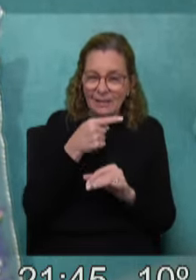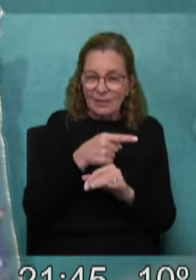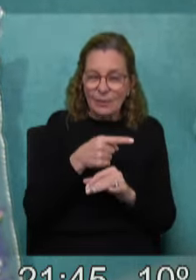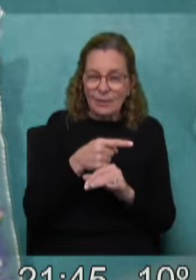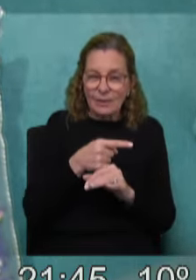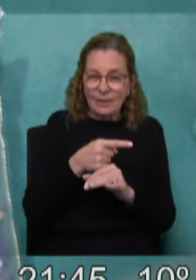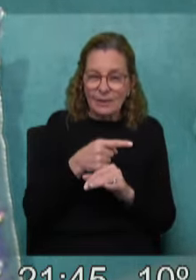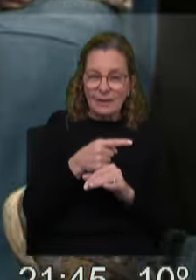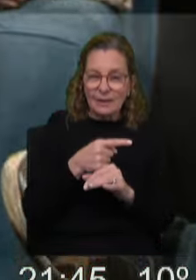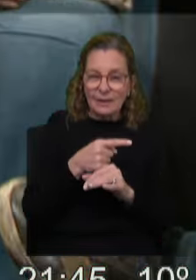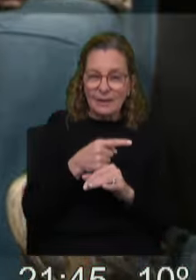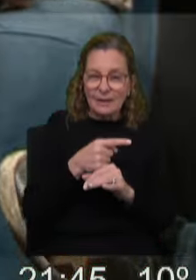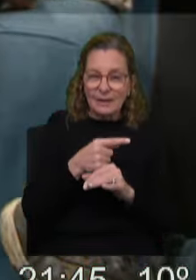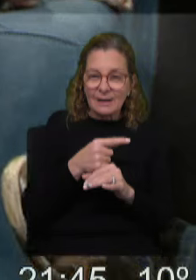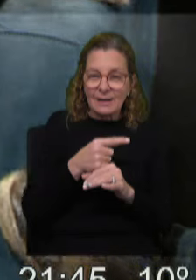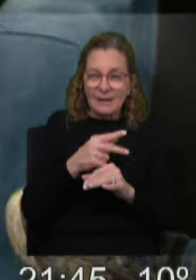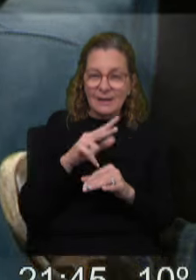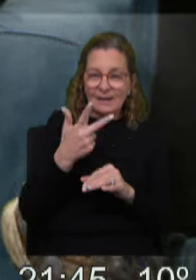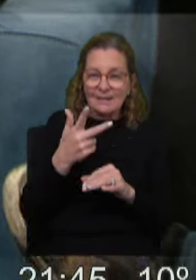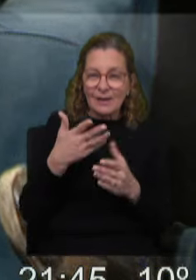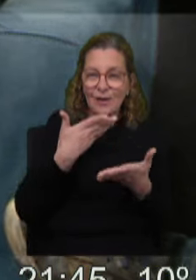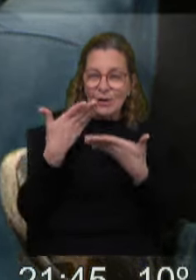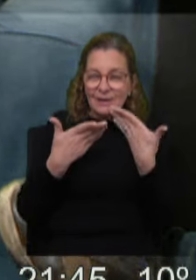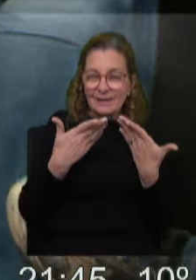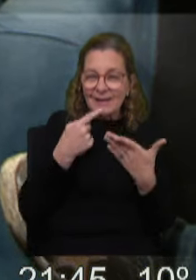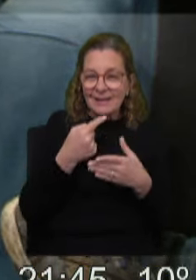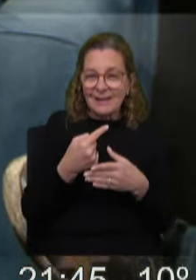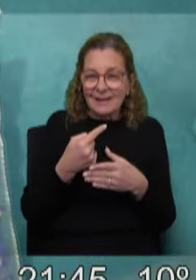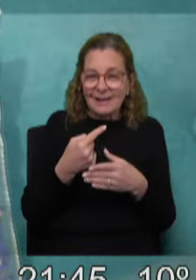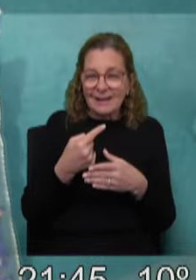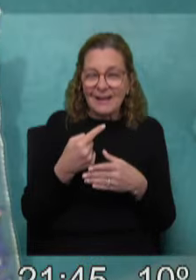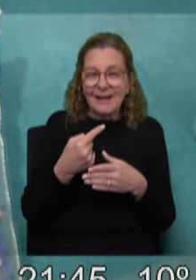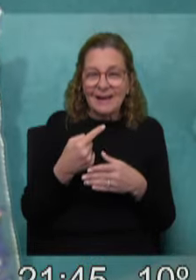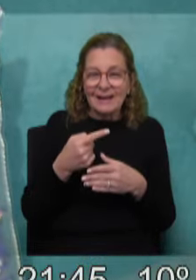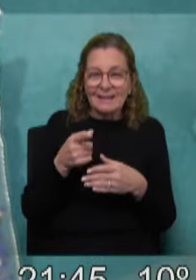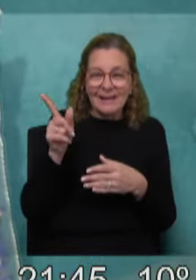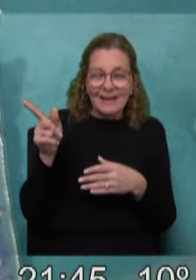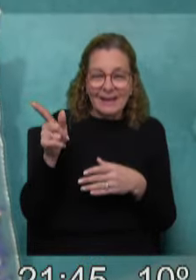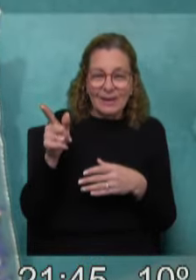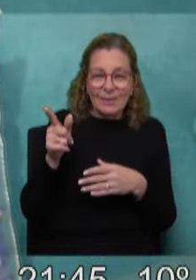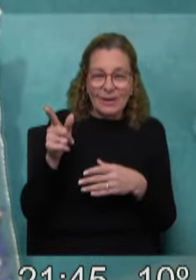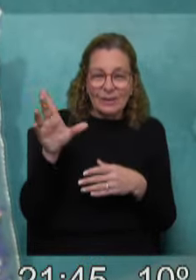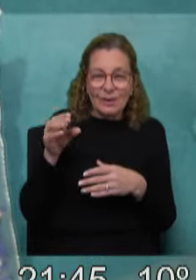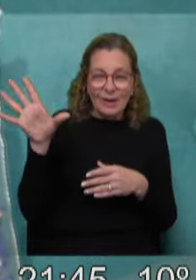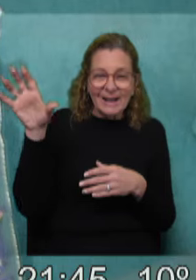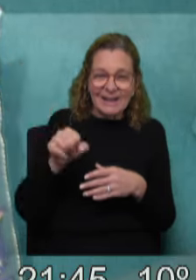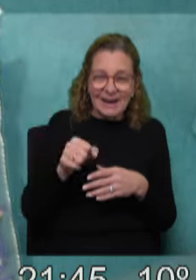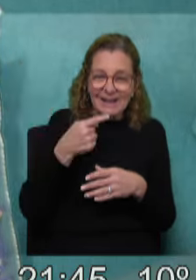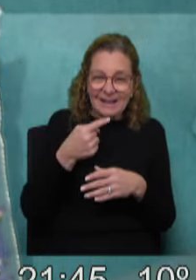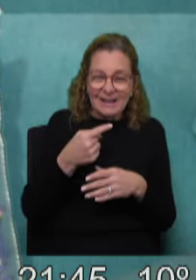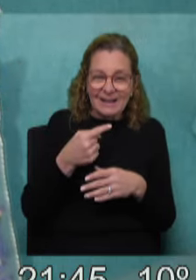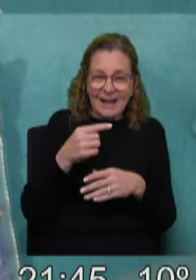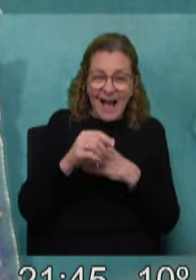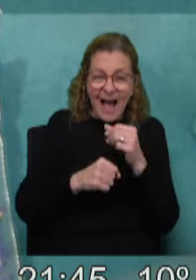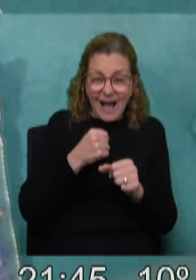de las coristas. ¿Sí? Claro, estás en todo, Noelia. Estás con el de Alien y cosas, ¿verdad? Todos los que traes. ¿Aparte eso? ¿Corría el